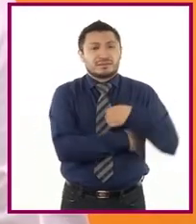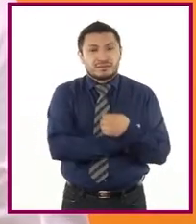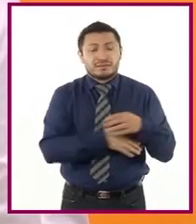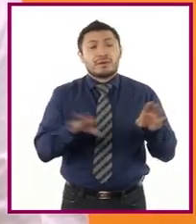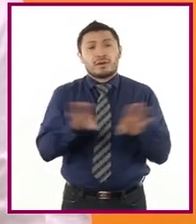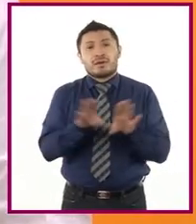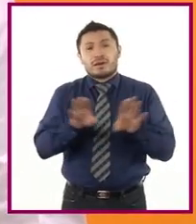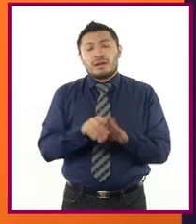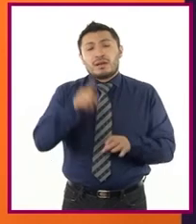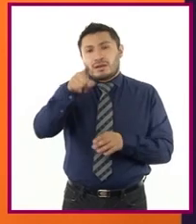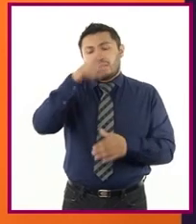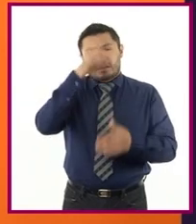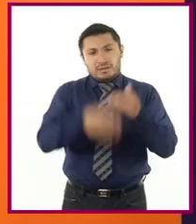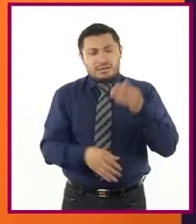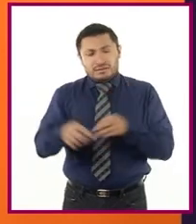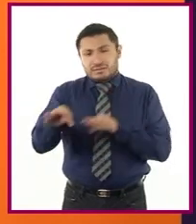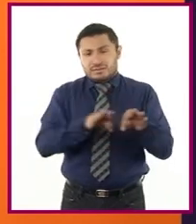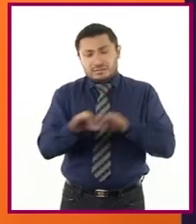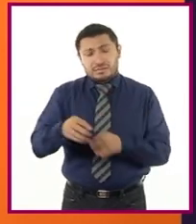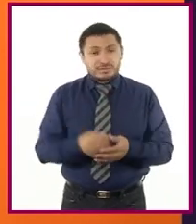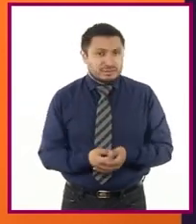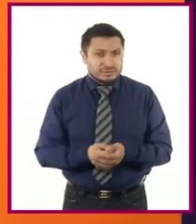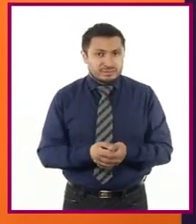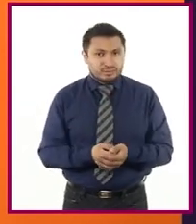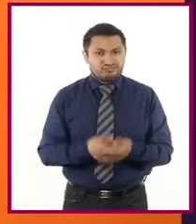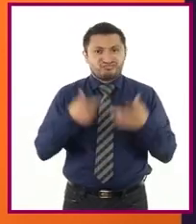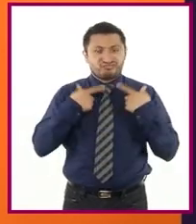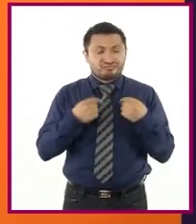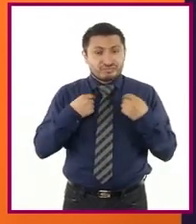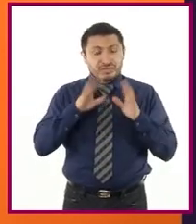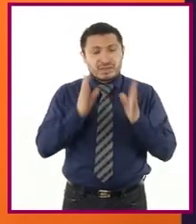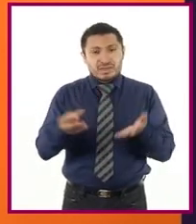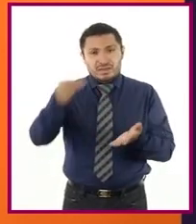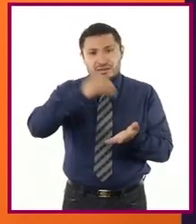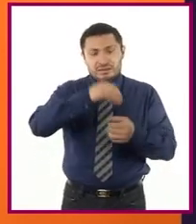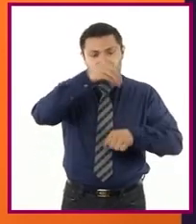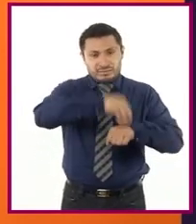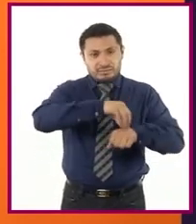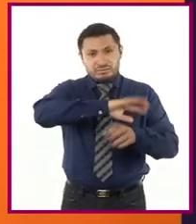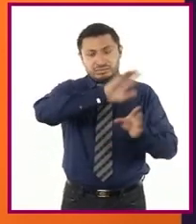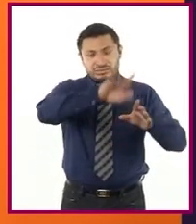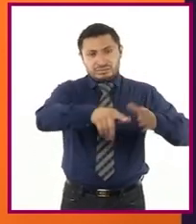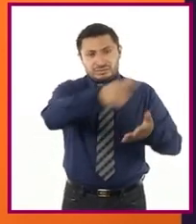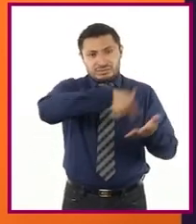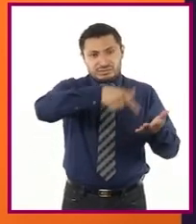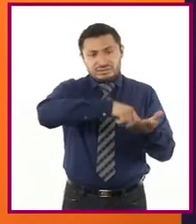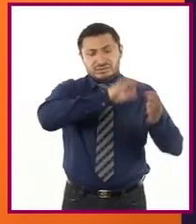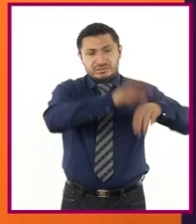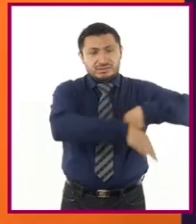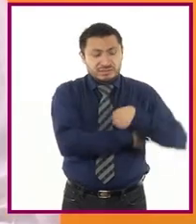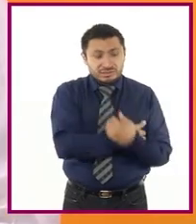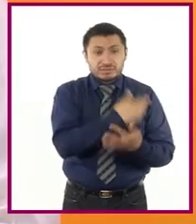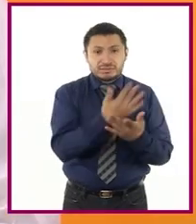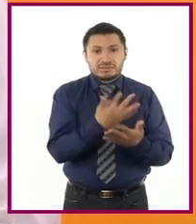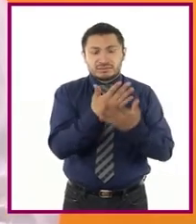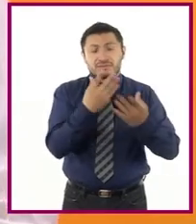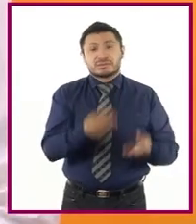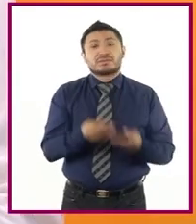cuando al terminar todas las guayaberas, se colocan en un lugar determinado en espera de entregarlas.